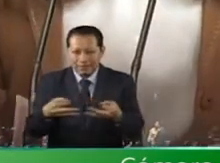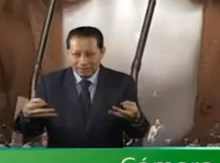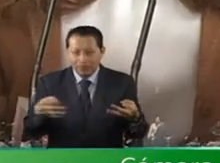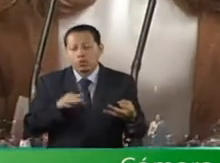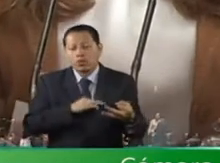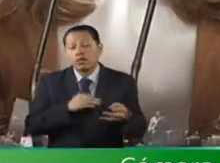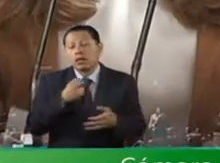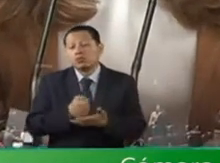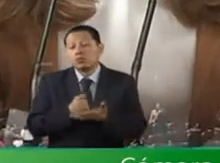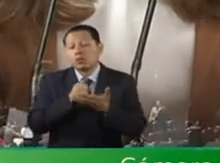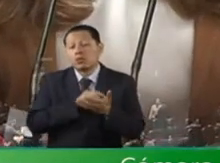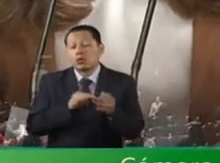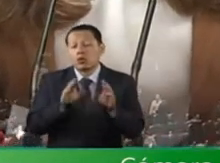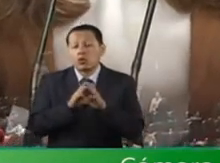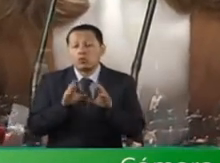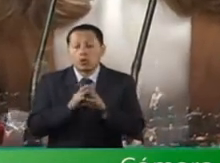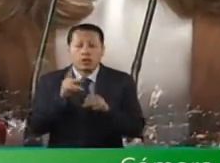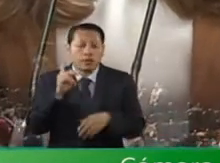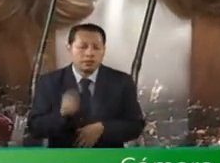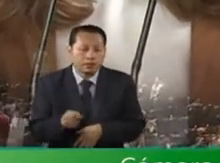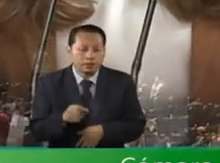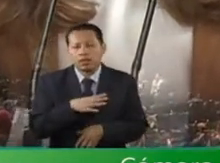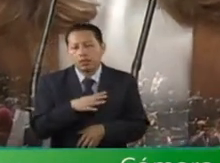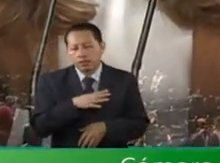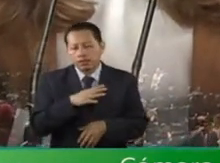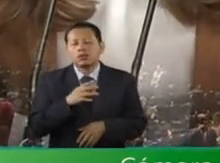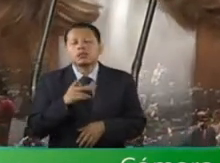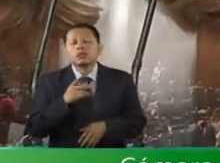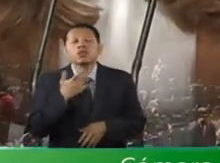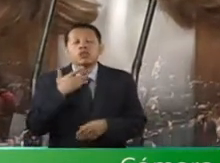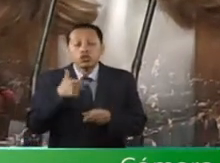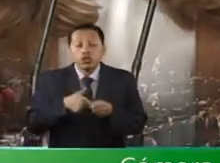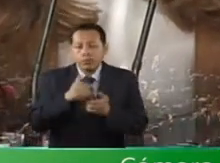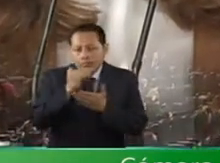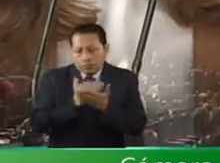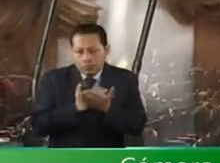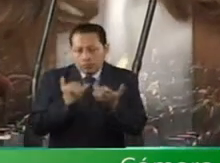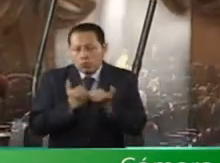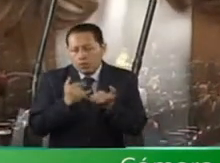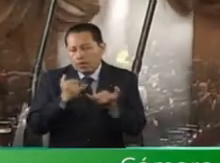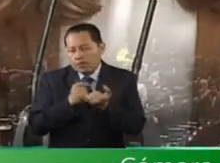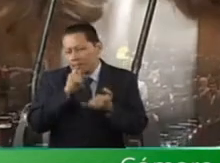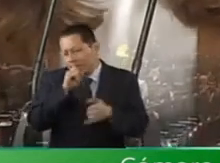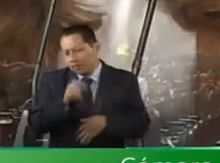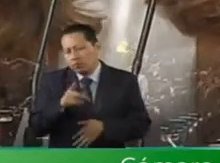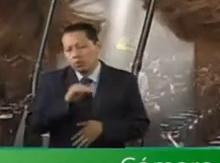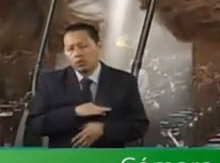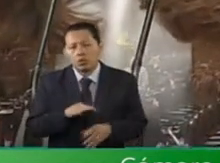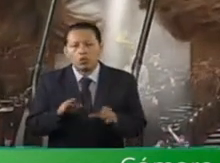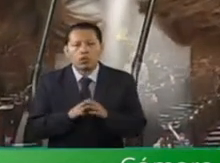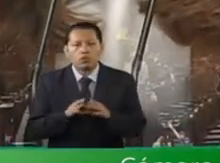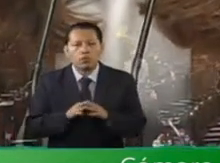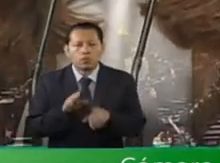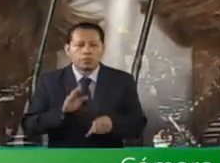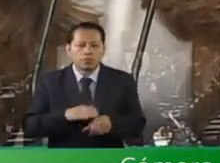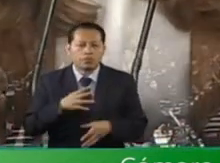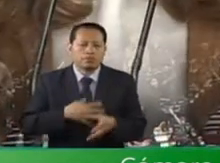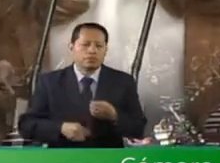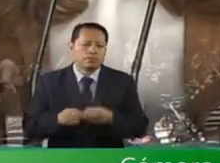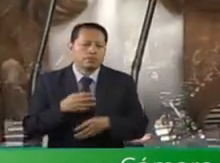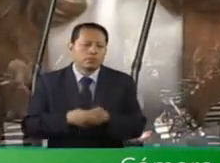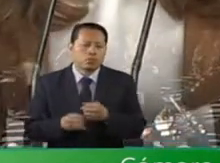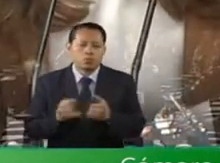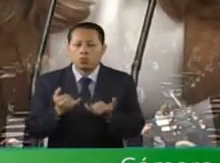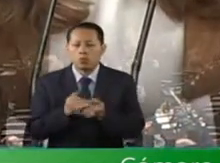solo ayudaría a reducir la dependencia de combustibles fósiles sino que también fomentaría la sostenibilidad y la